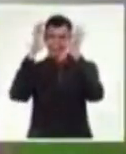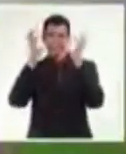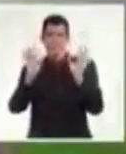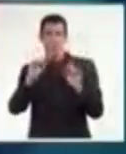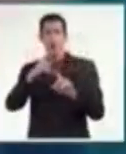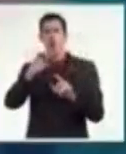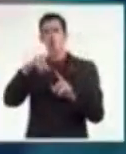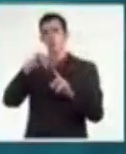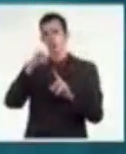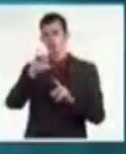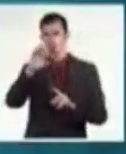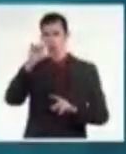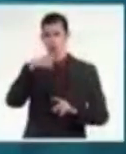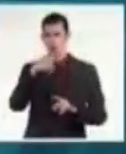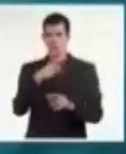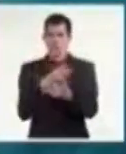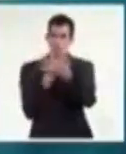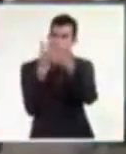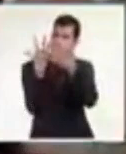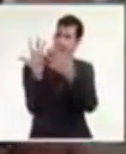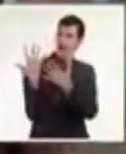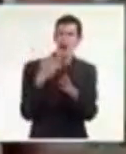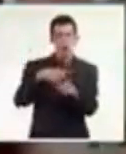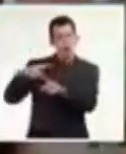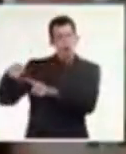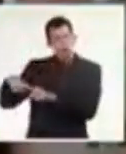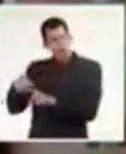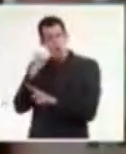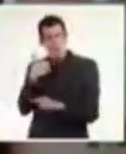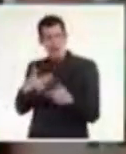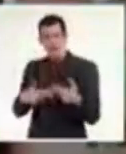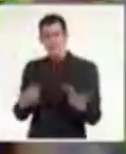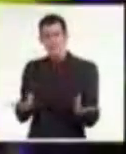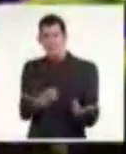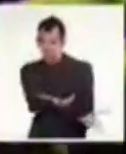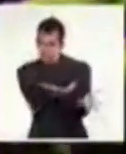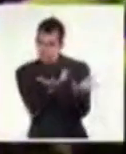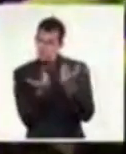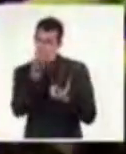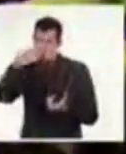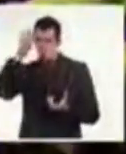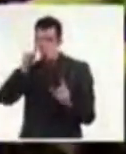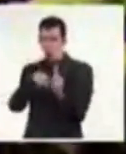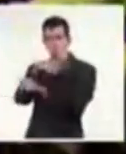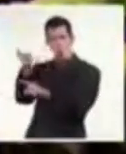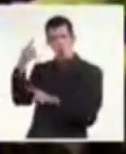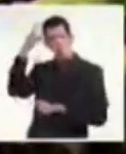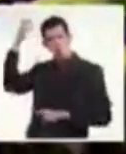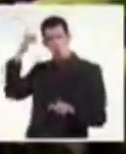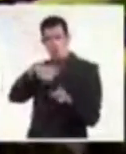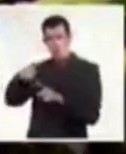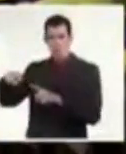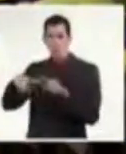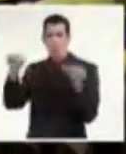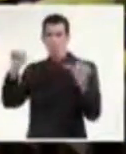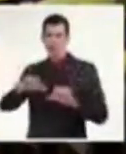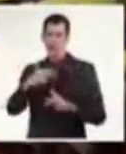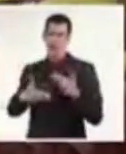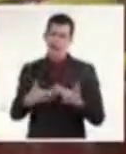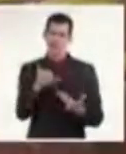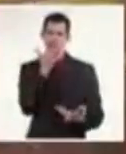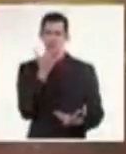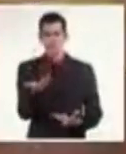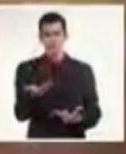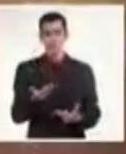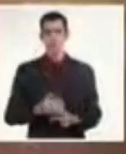Estados Unidos acciones terroristas y de todo tipo contra Cuba. Sin embargo, estas mismas prácticas